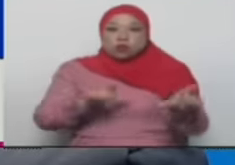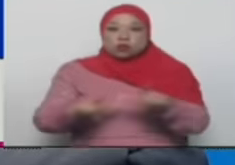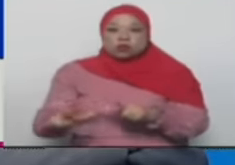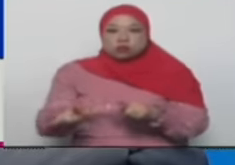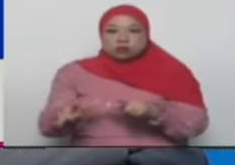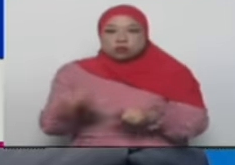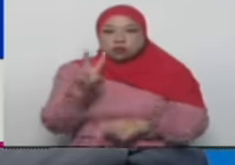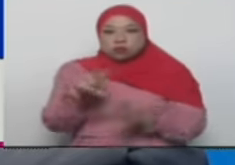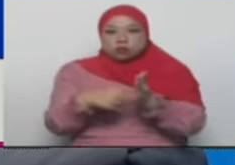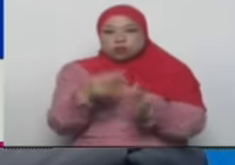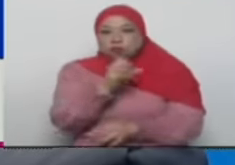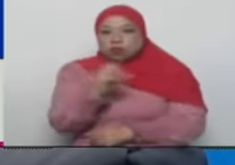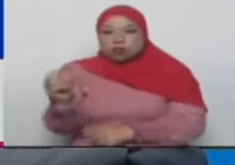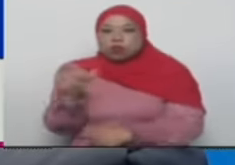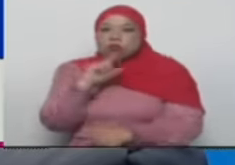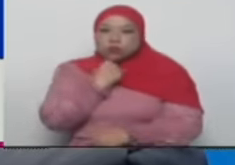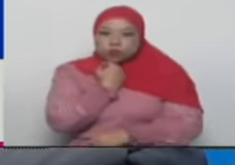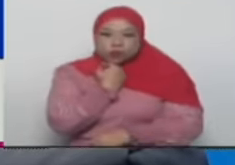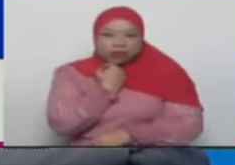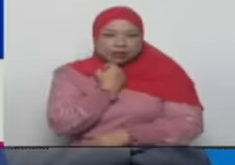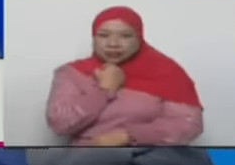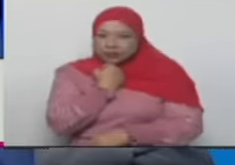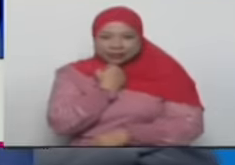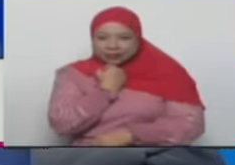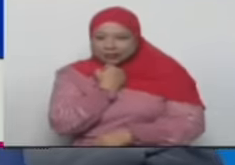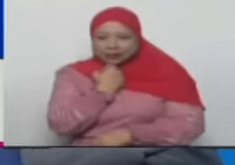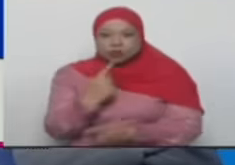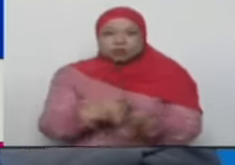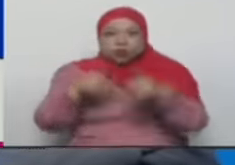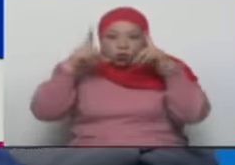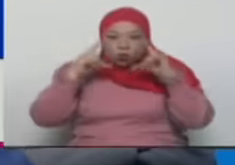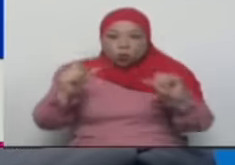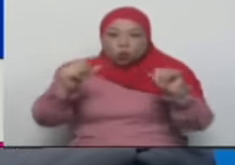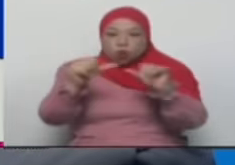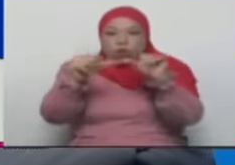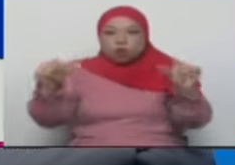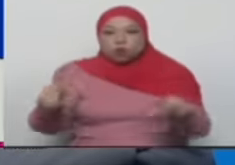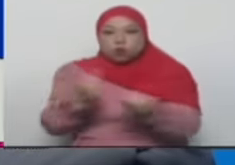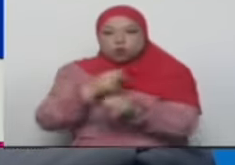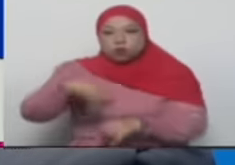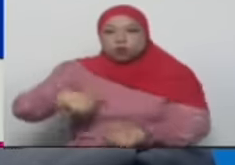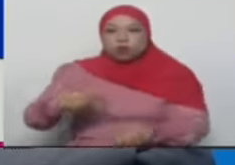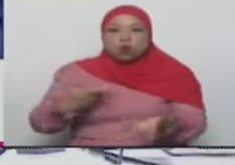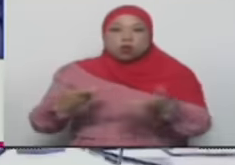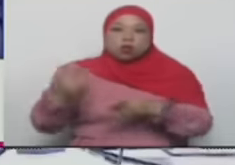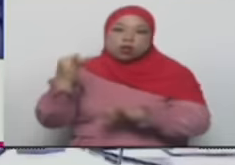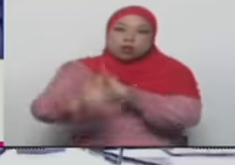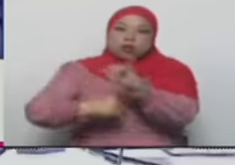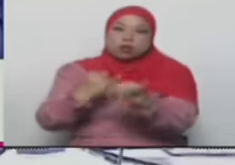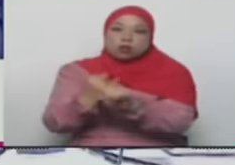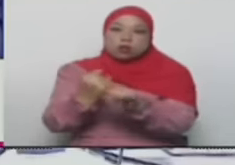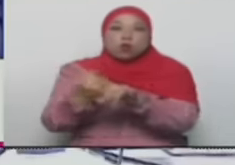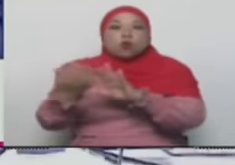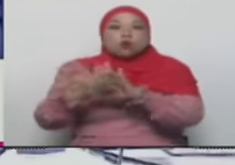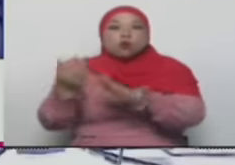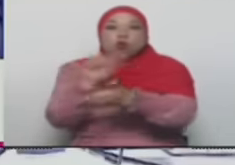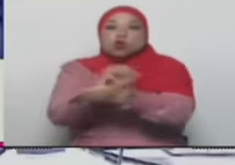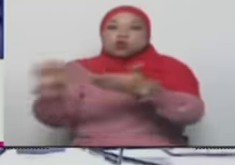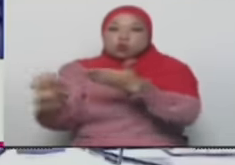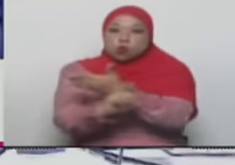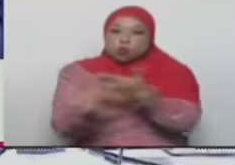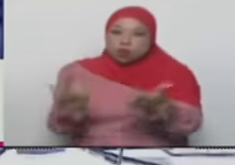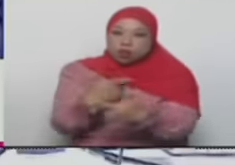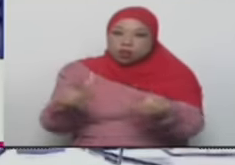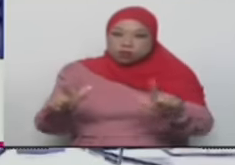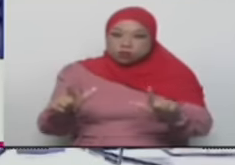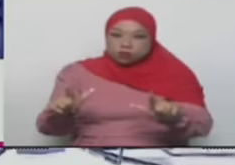más de 200... No diga secreto. De más de 200 profesionales dedicados a trabajar con nuestra cooperación internacional. ¿La solución es el software libre? Software libre, presidente. Si